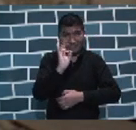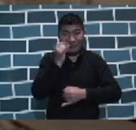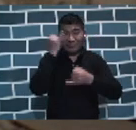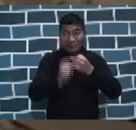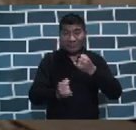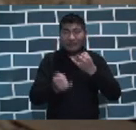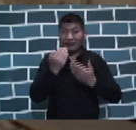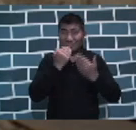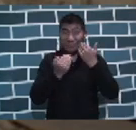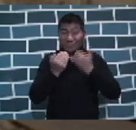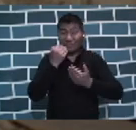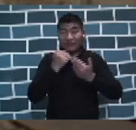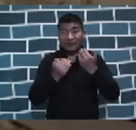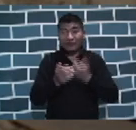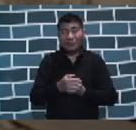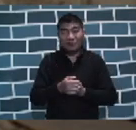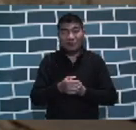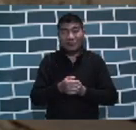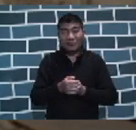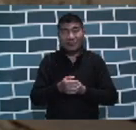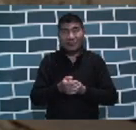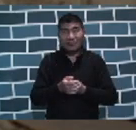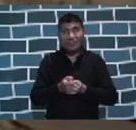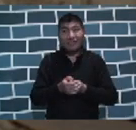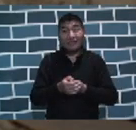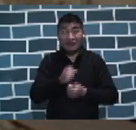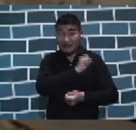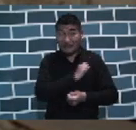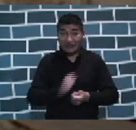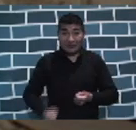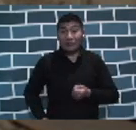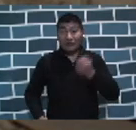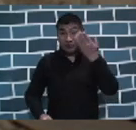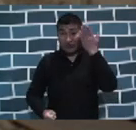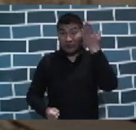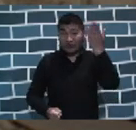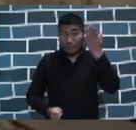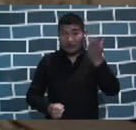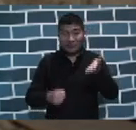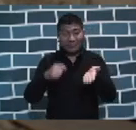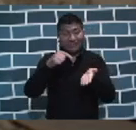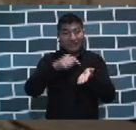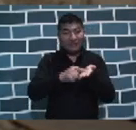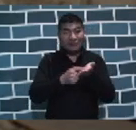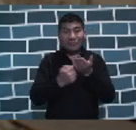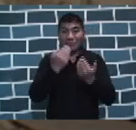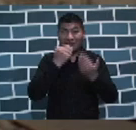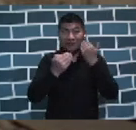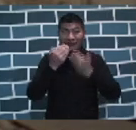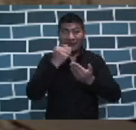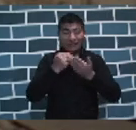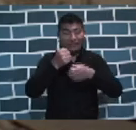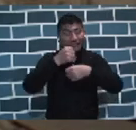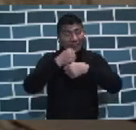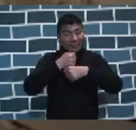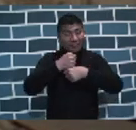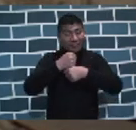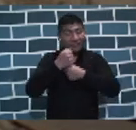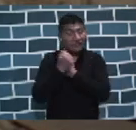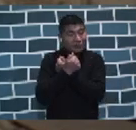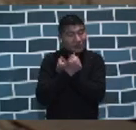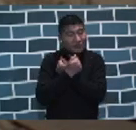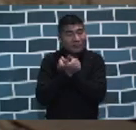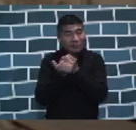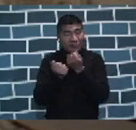última cena que el señor en esta escena que recrea y enamora